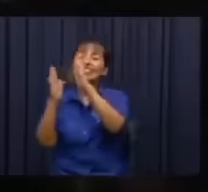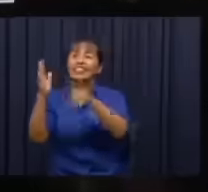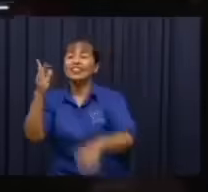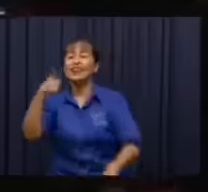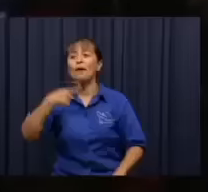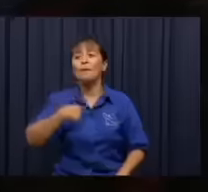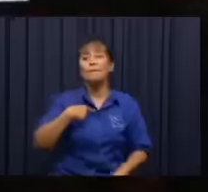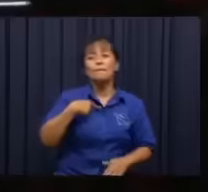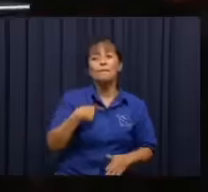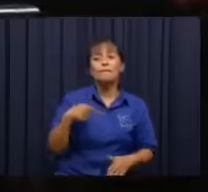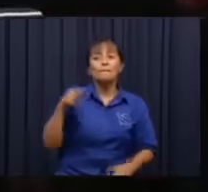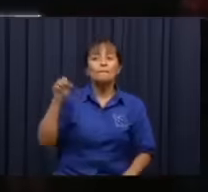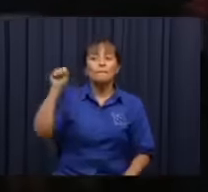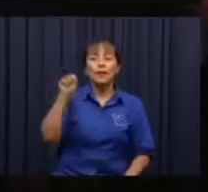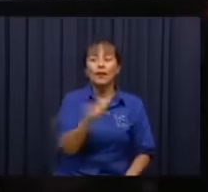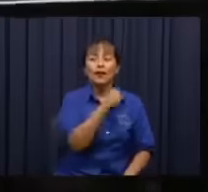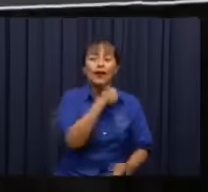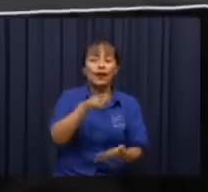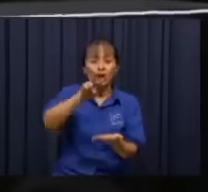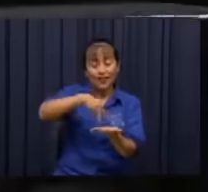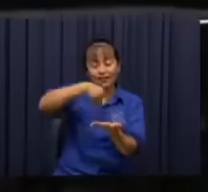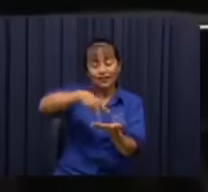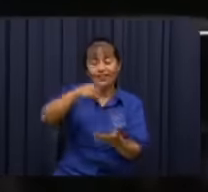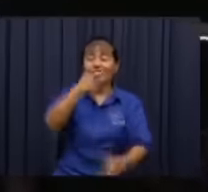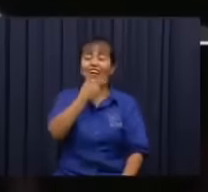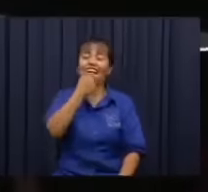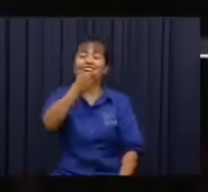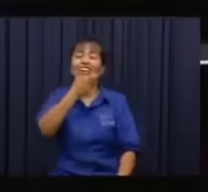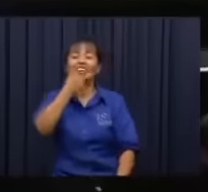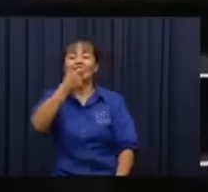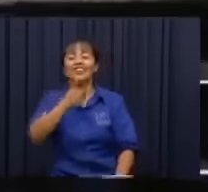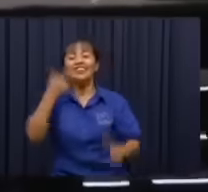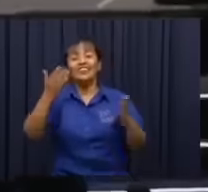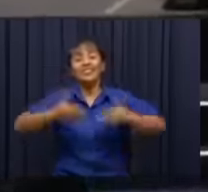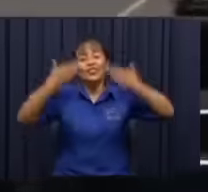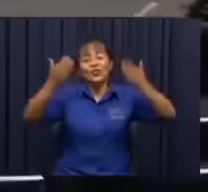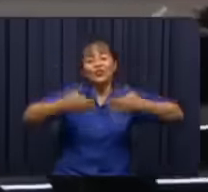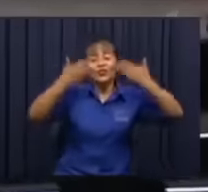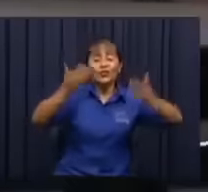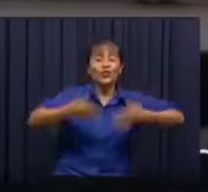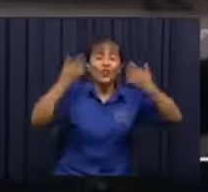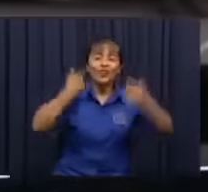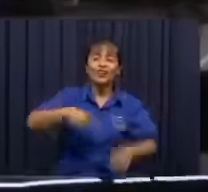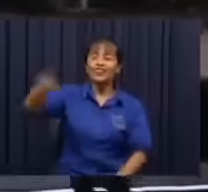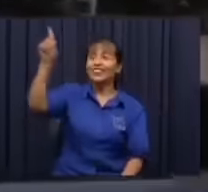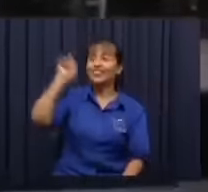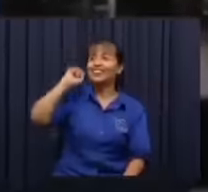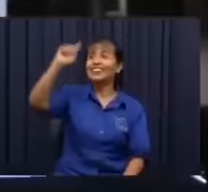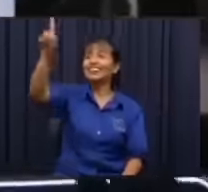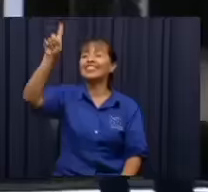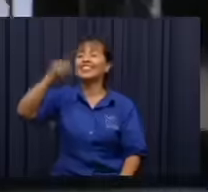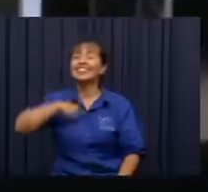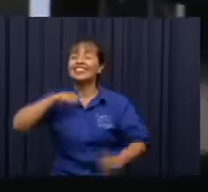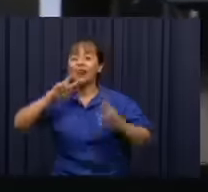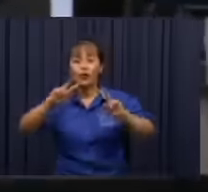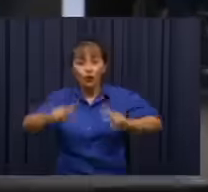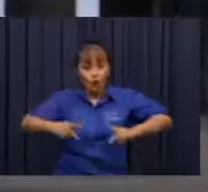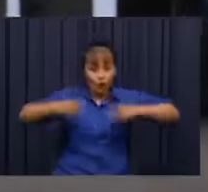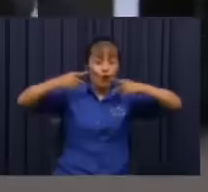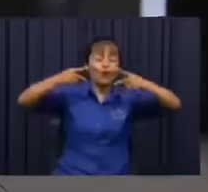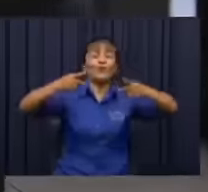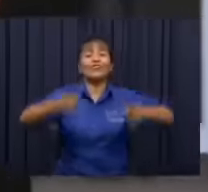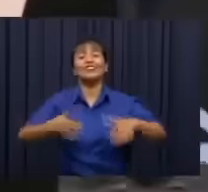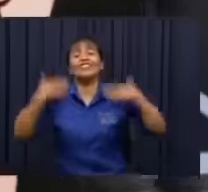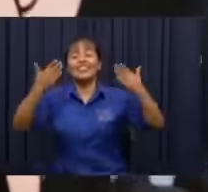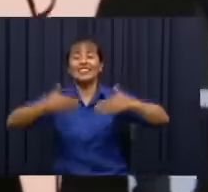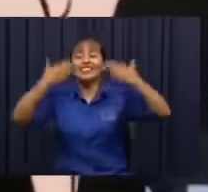delante de ti. Voy a cantar, voy a danzar, voy a reír. Yo lo hago solo para ti.